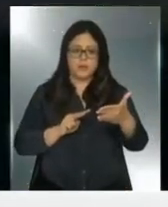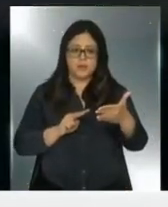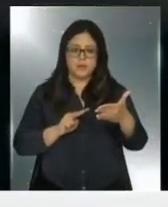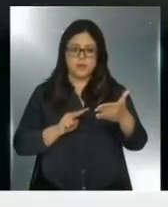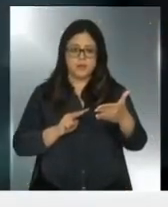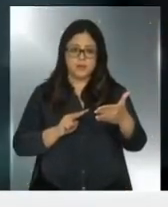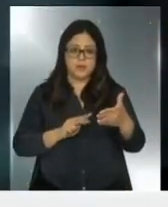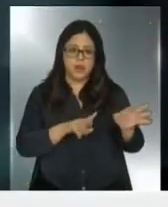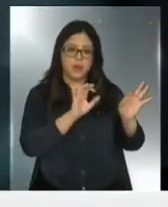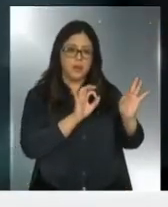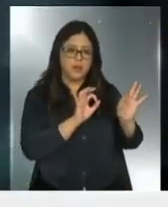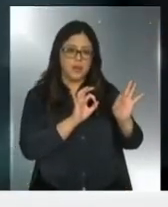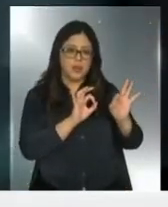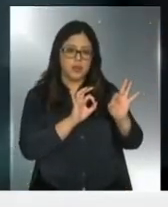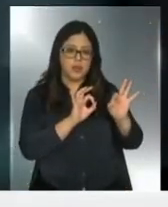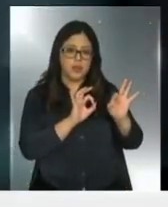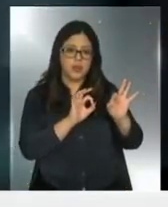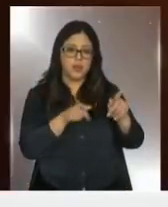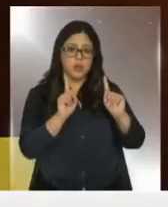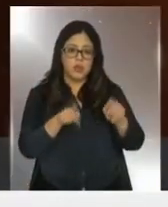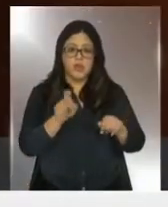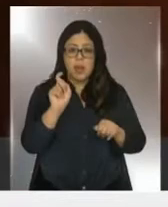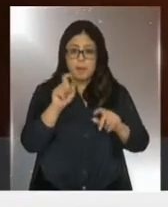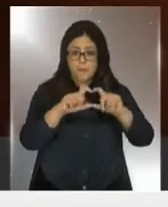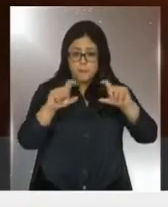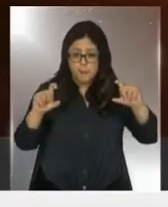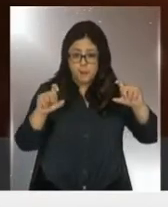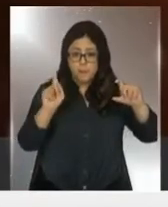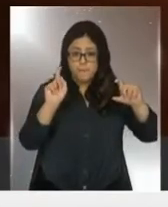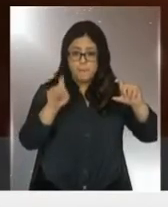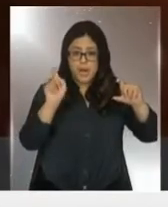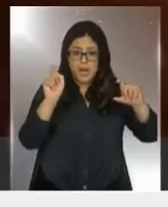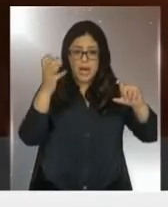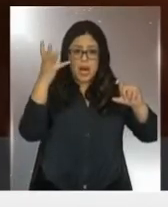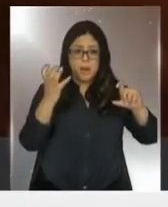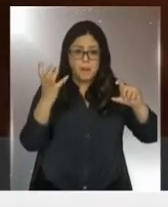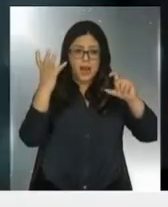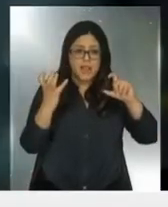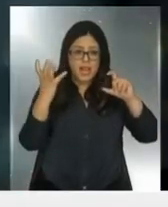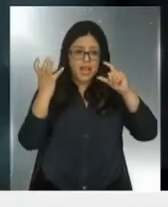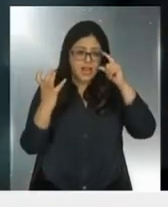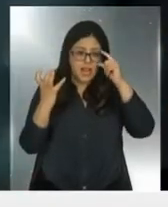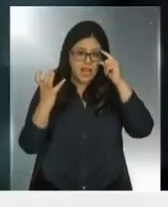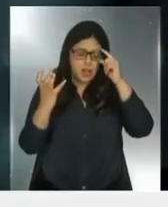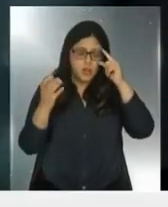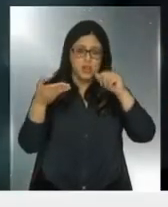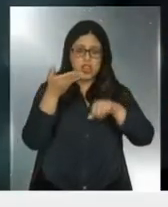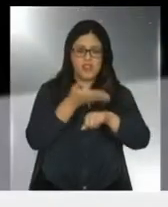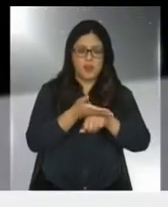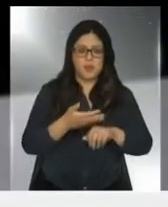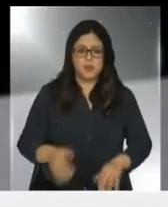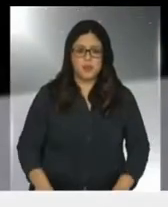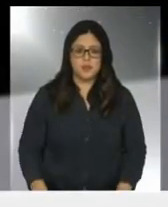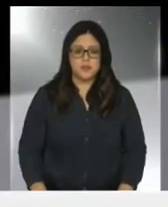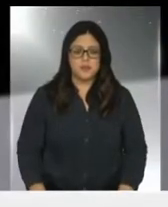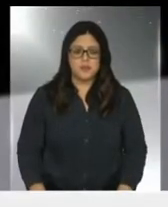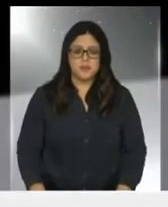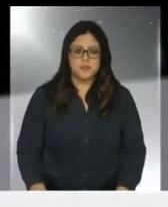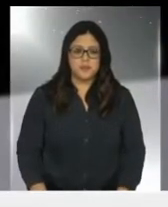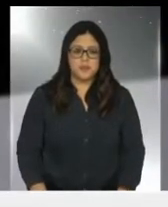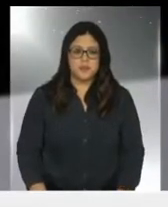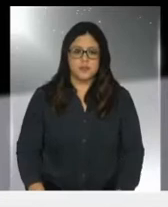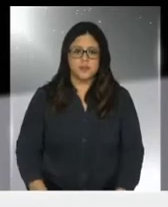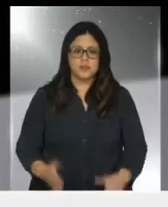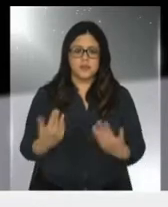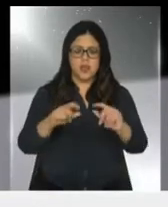mail. Perfecto. Debes hacer clic en el enlace para descargar el archivo que habías solicitado. Abrí